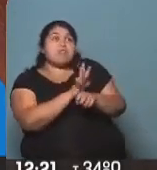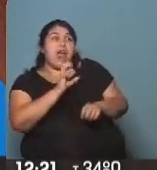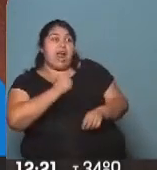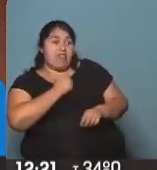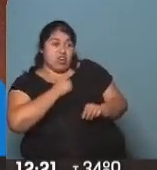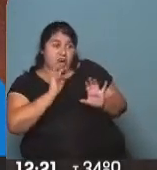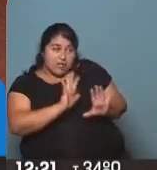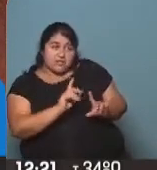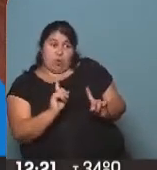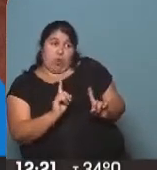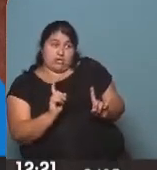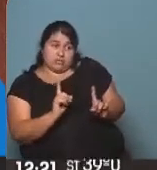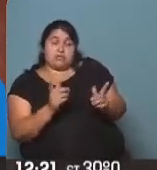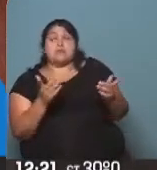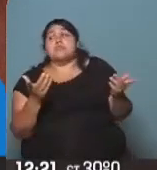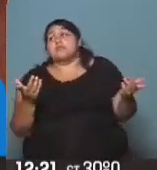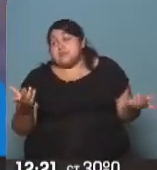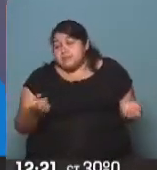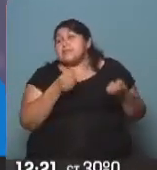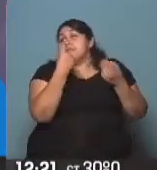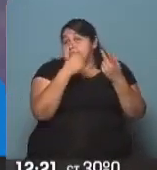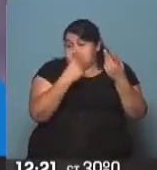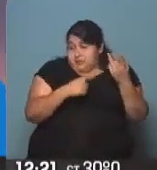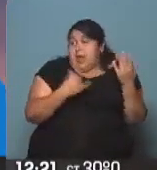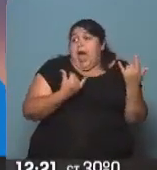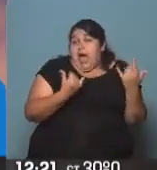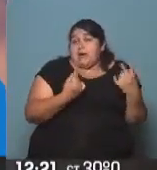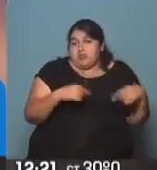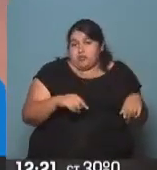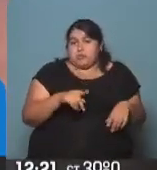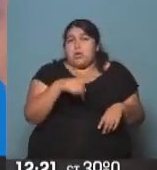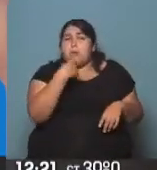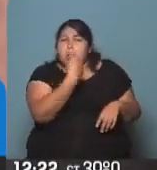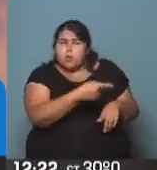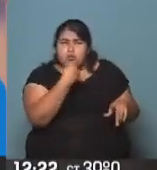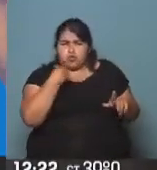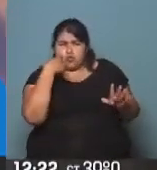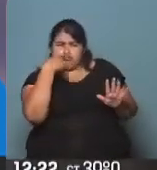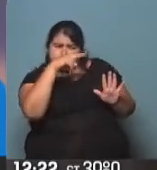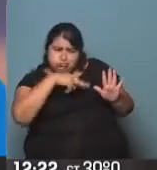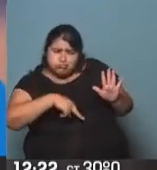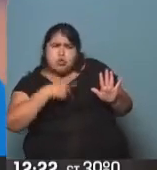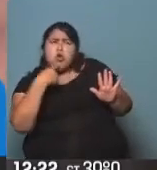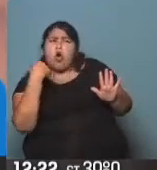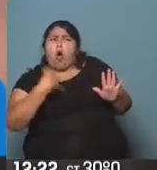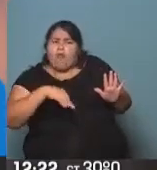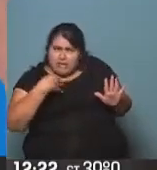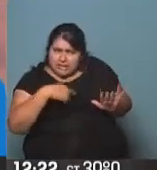yo, por lo que decir, estuve leyendo, no es que recomiendan, es que obligan. Digamos, es una obligación